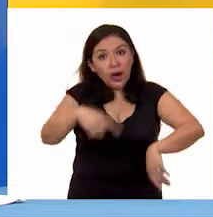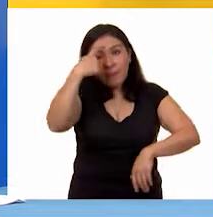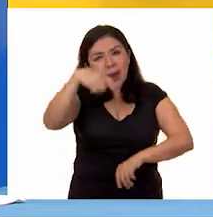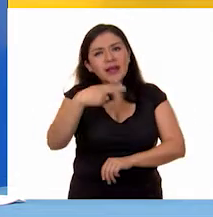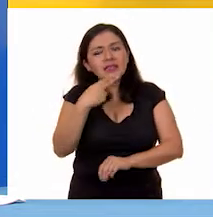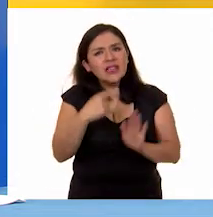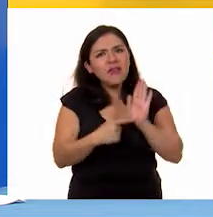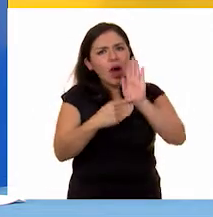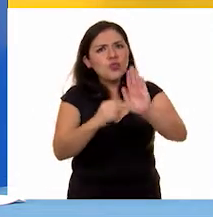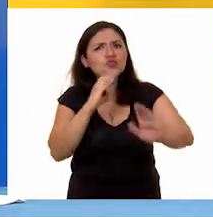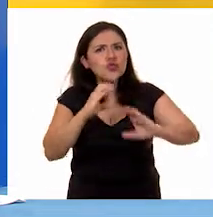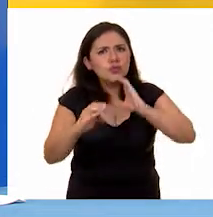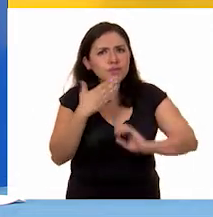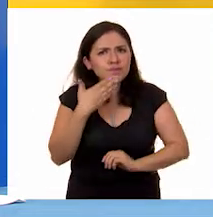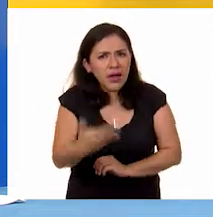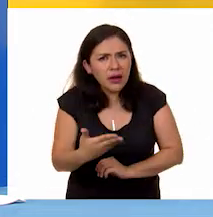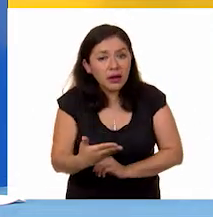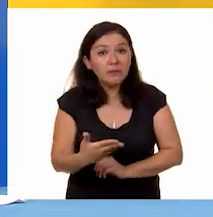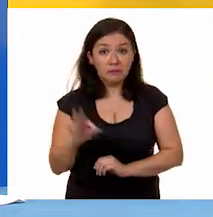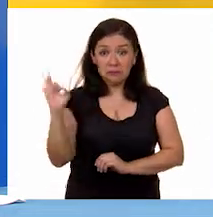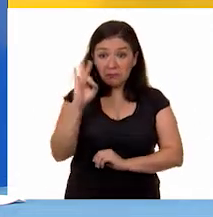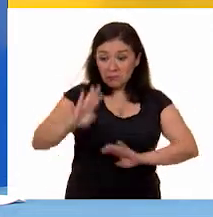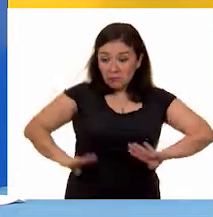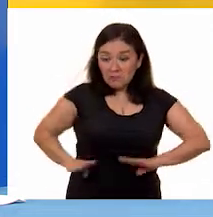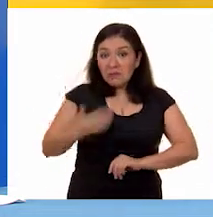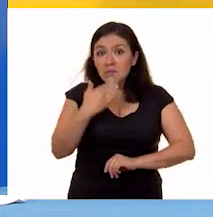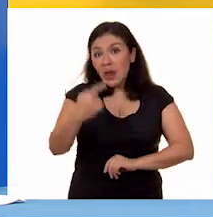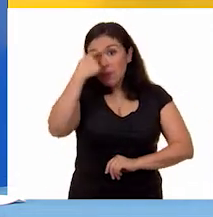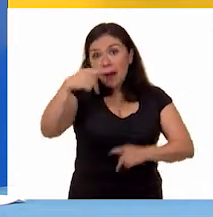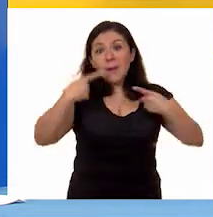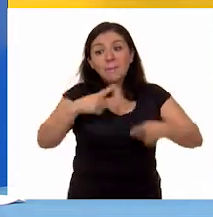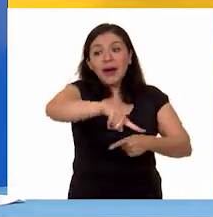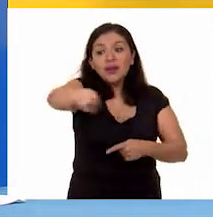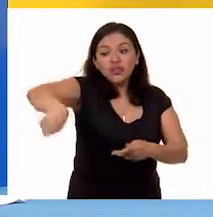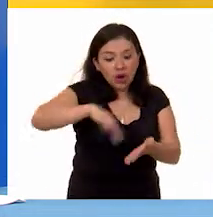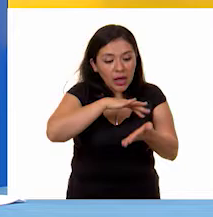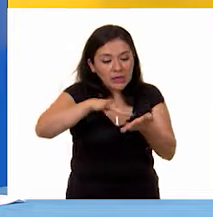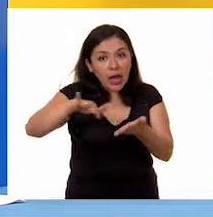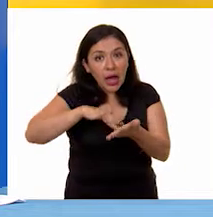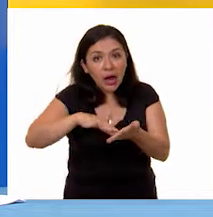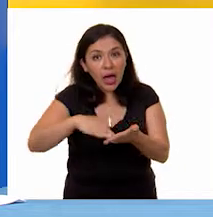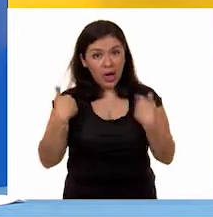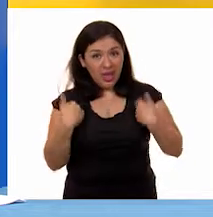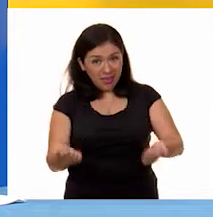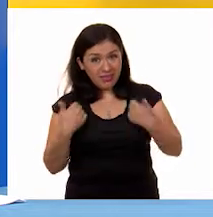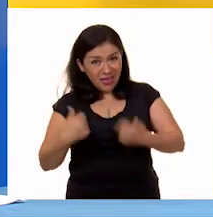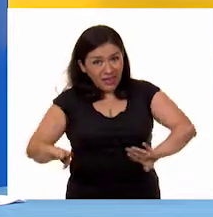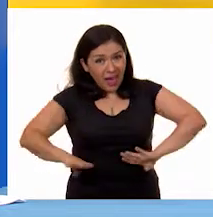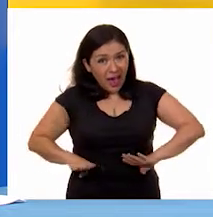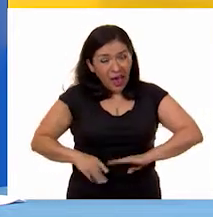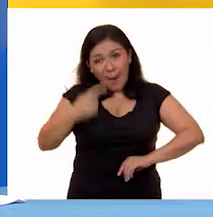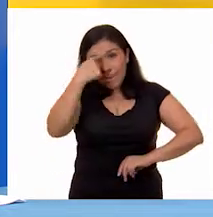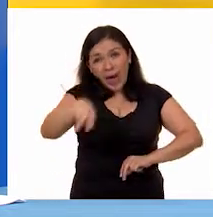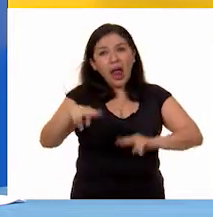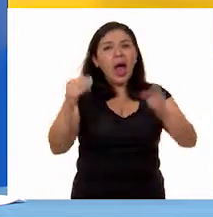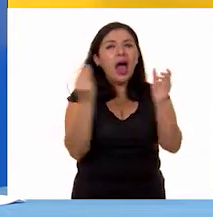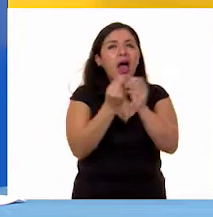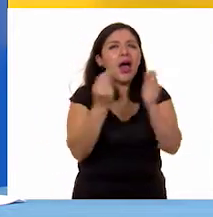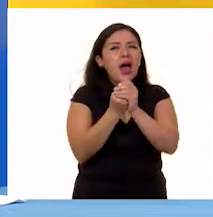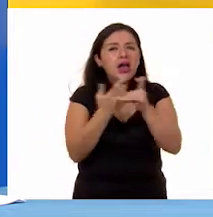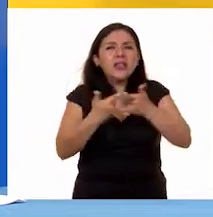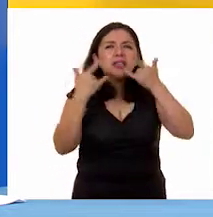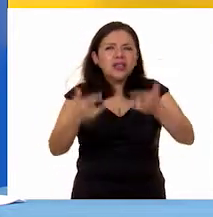propósito comunicativo, si es adecuado para los destinatarios y si se apega a las características del tipo de texto